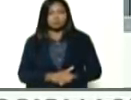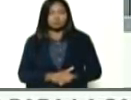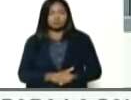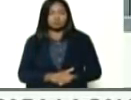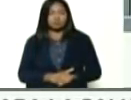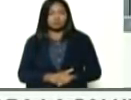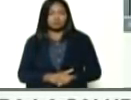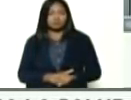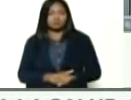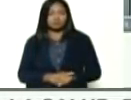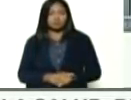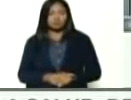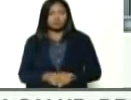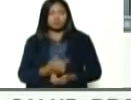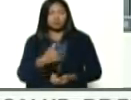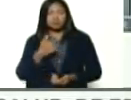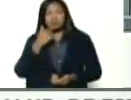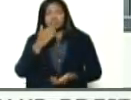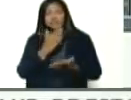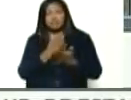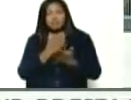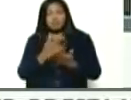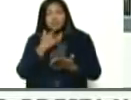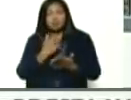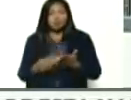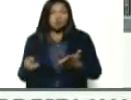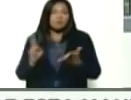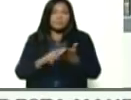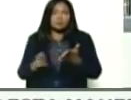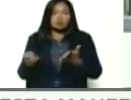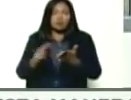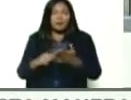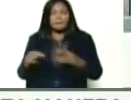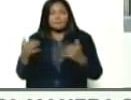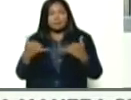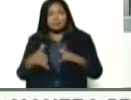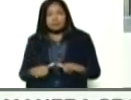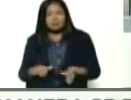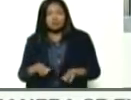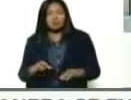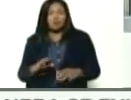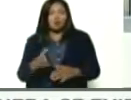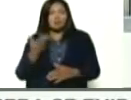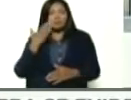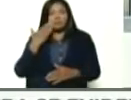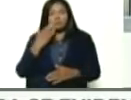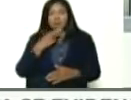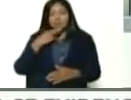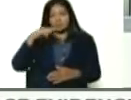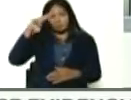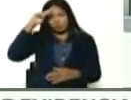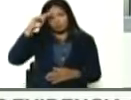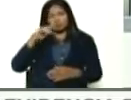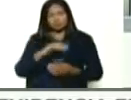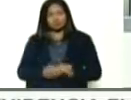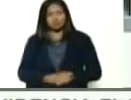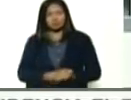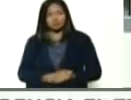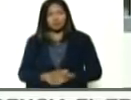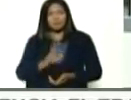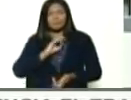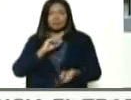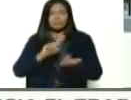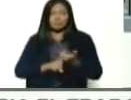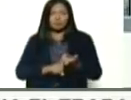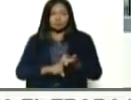yo siempre lo digo cuídate si tú te cuidas cuidas a tu niño a tu niña a tu mamá a tu papá a tu esposa a